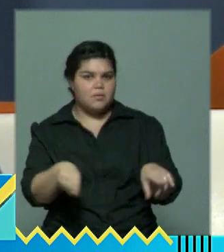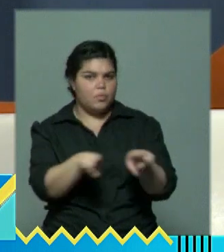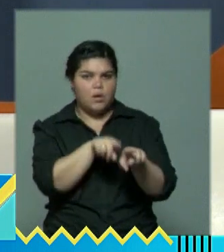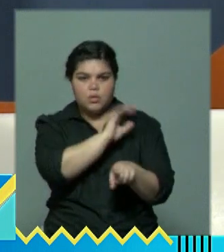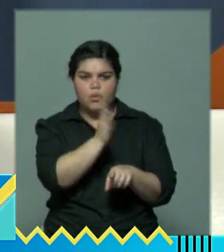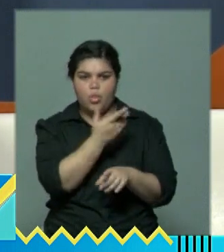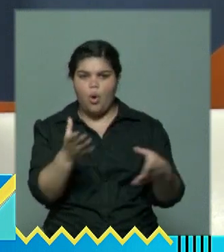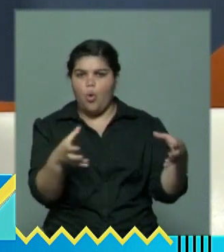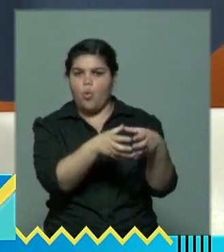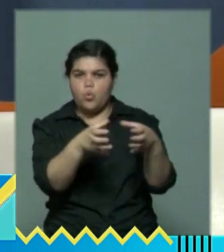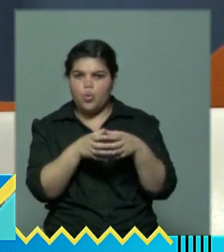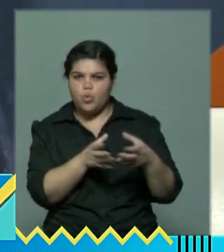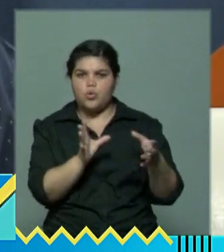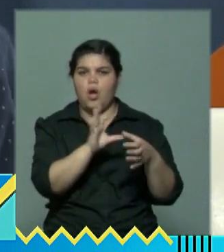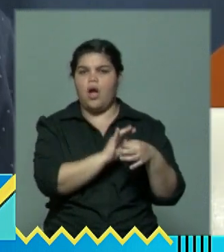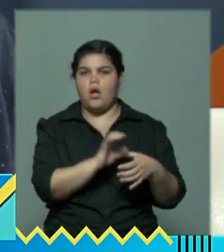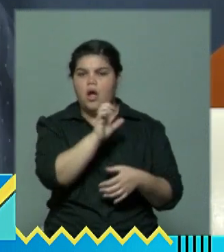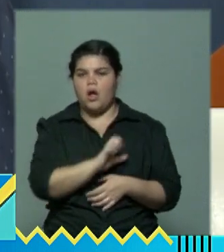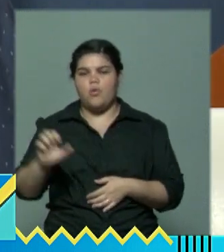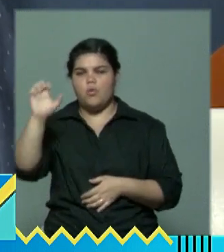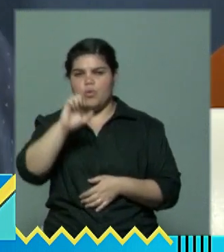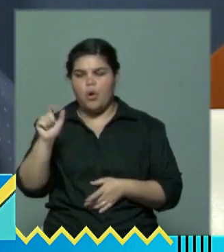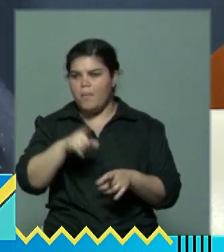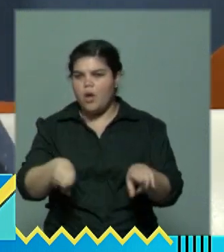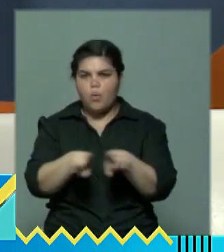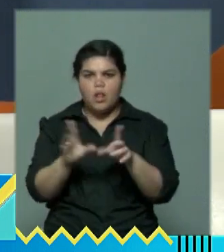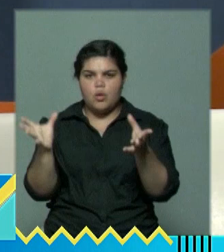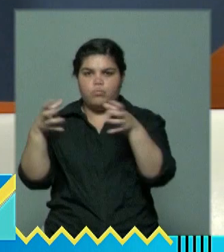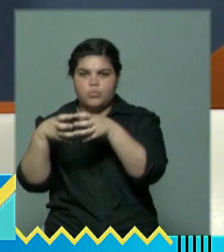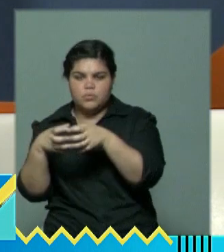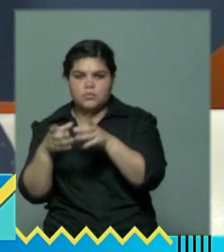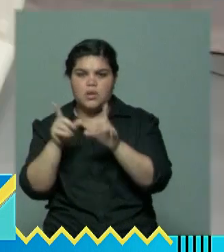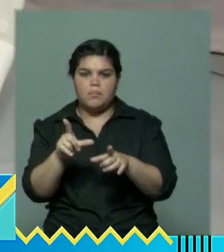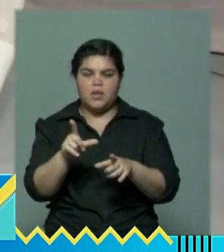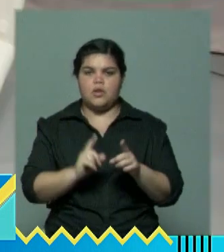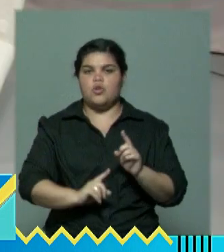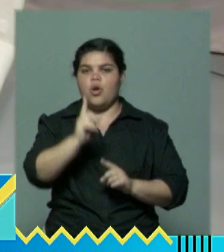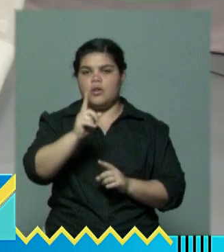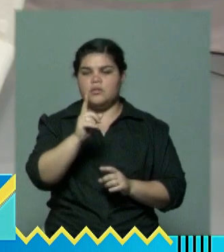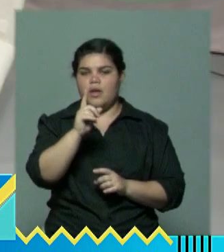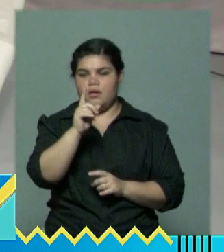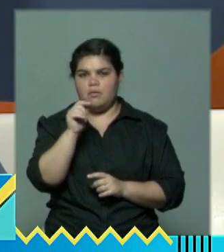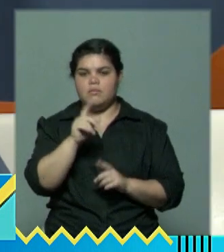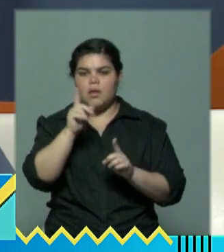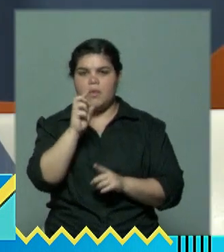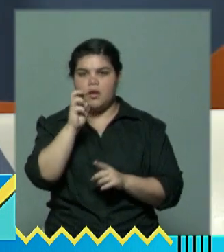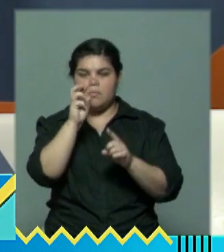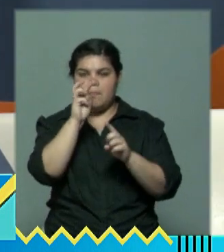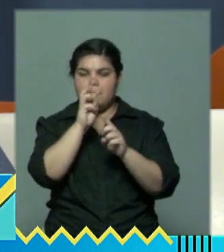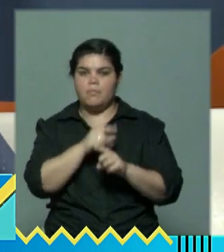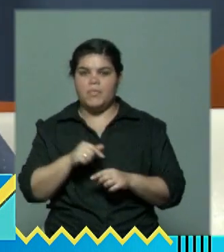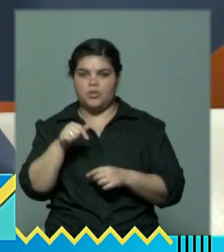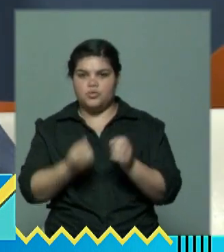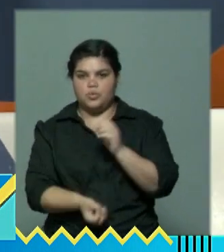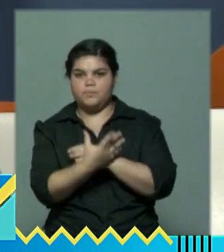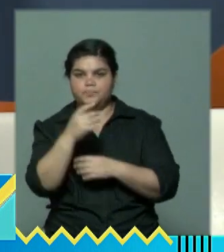Económica Europea, el ALCA al norte de América, el Mercosur, y a los trabajadores nos querés hacer